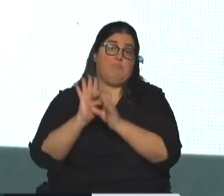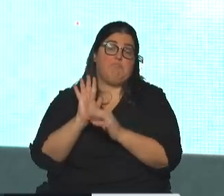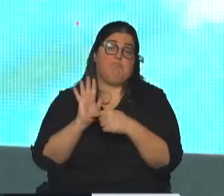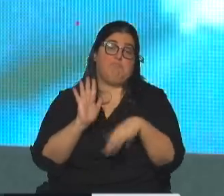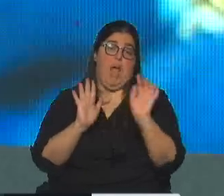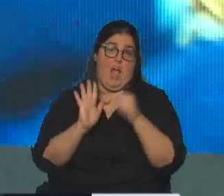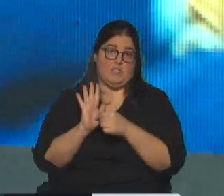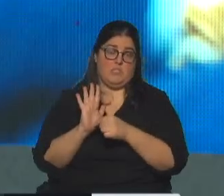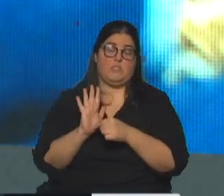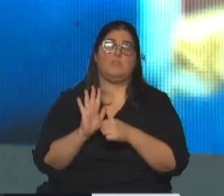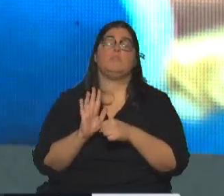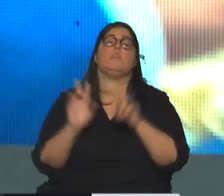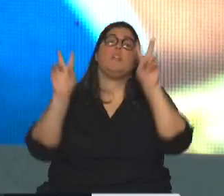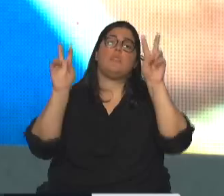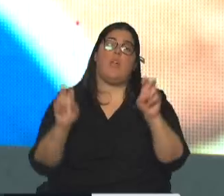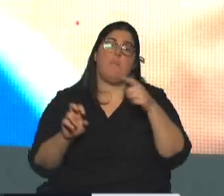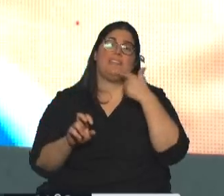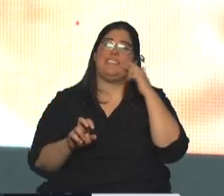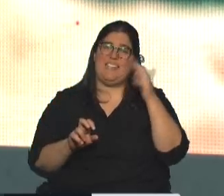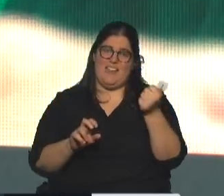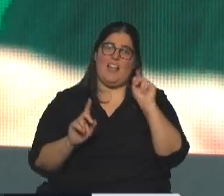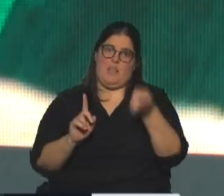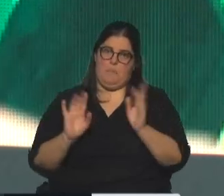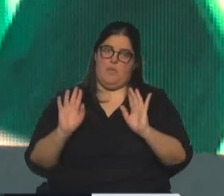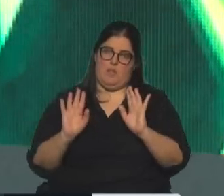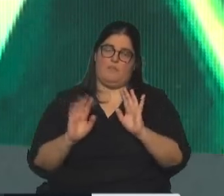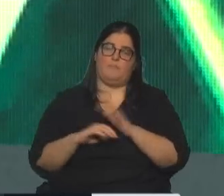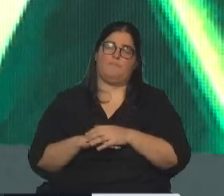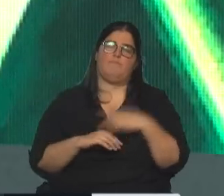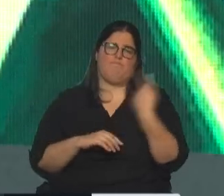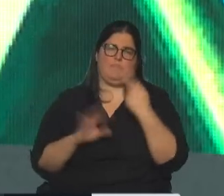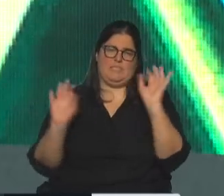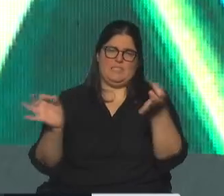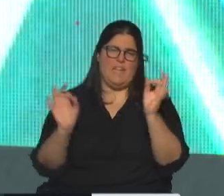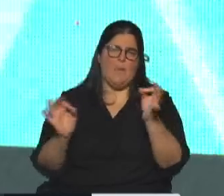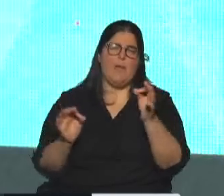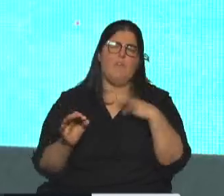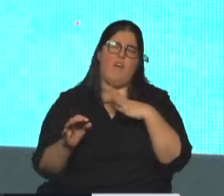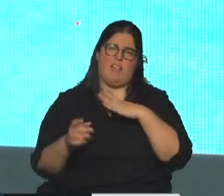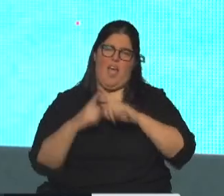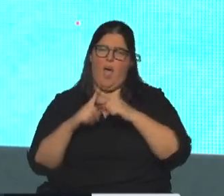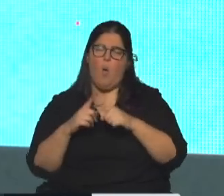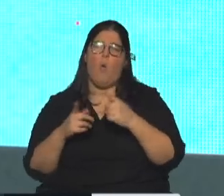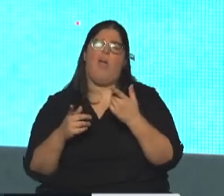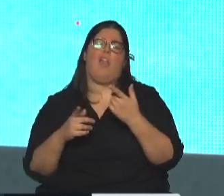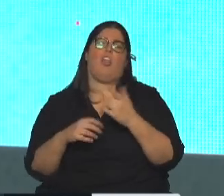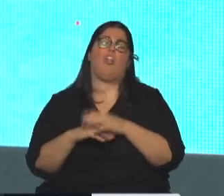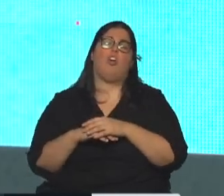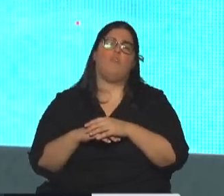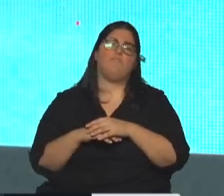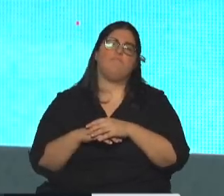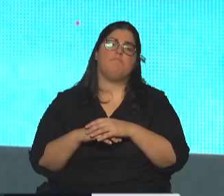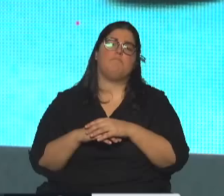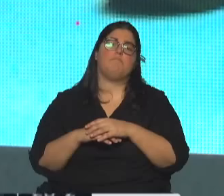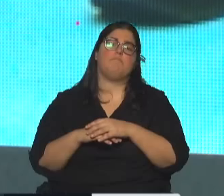supuesto, también queda el tema Siria, que bueno, sabemos que hay algunos desacuerdos, como lo anticipé en un principio, pero como